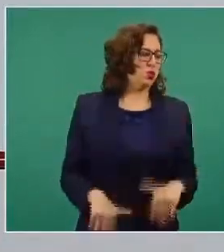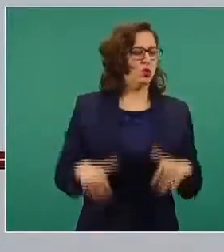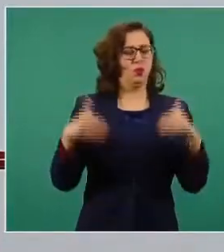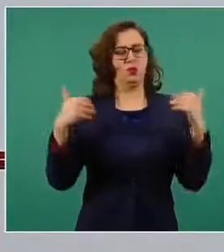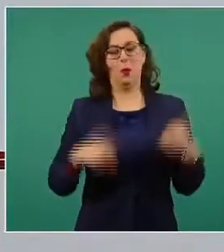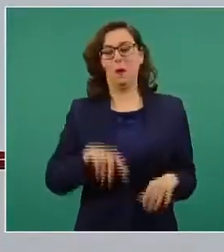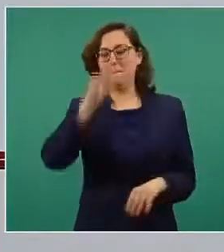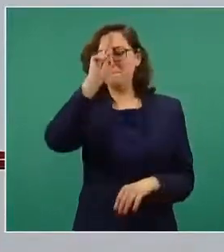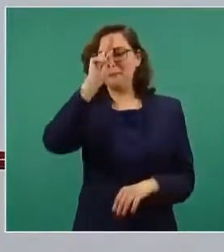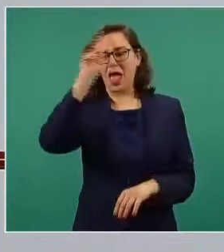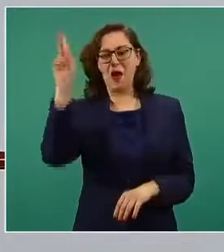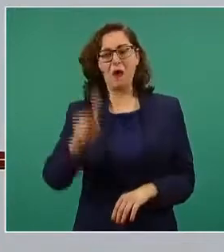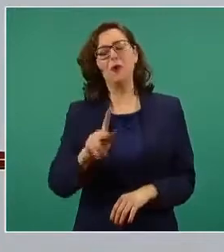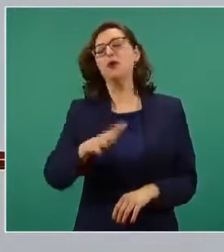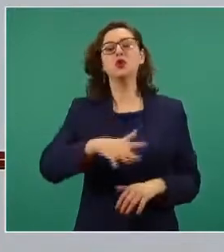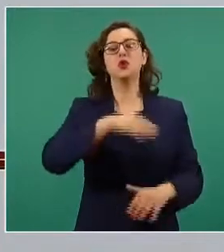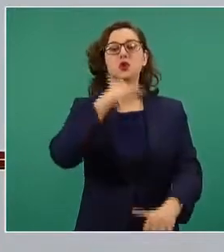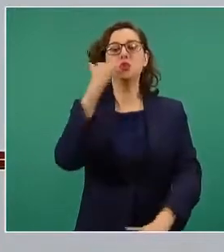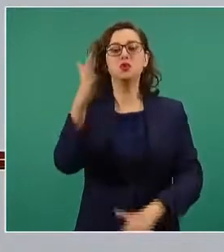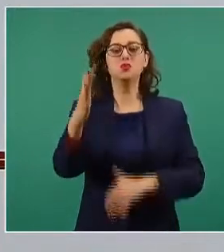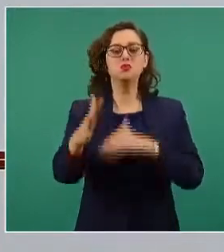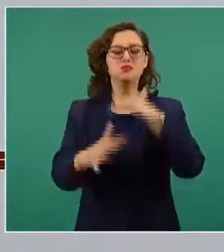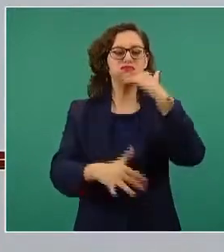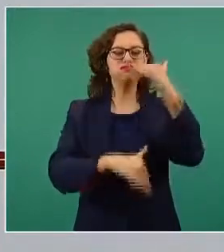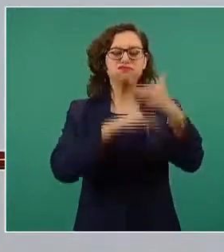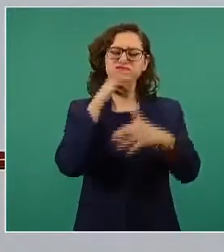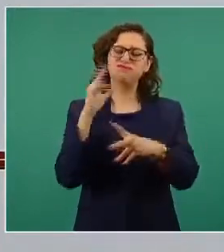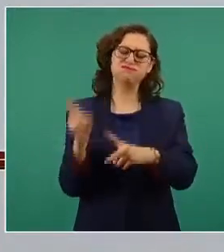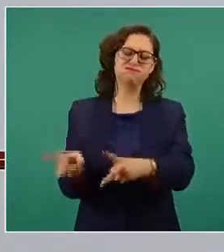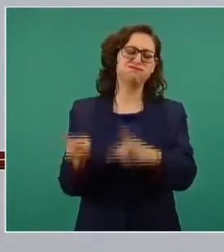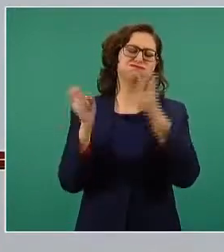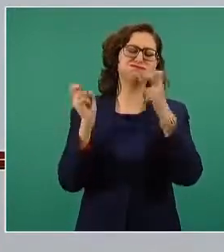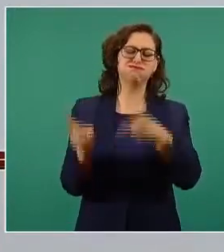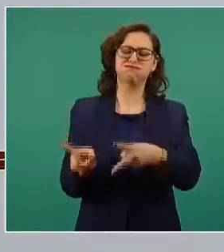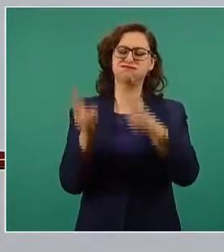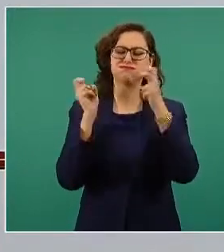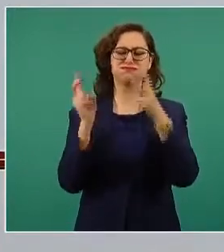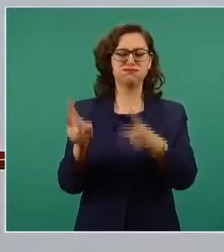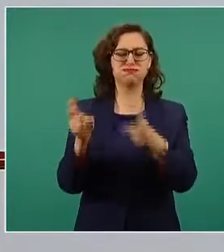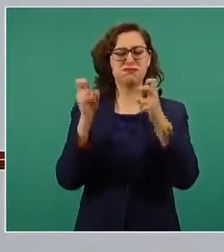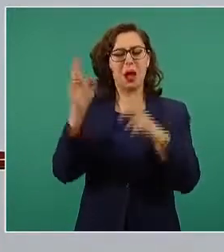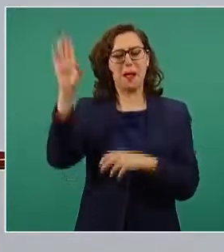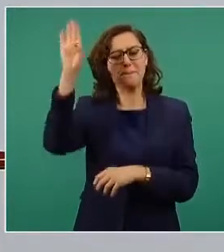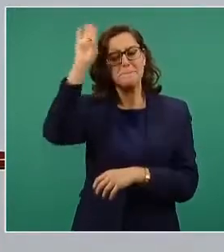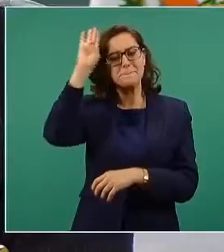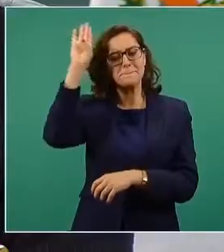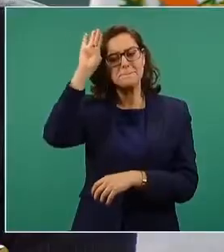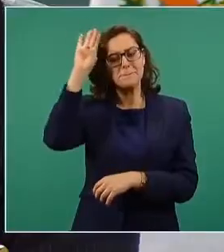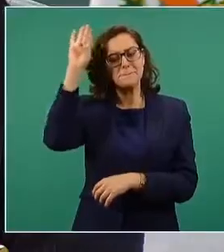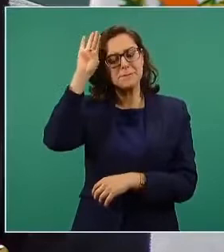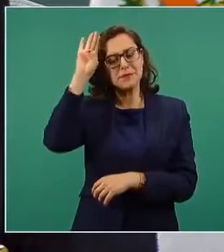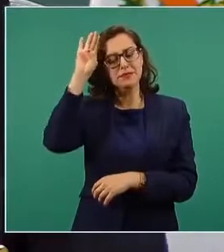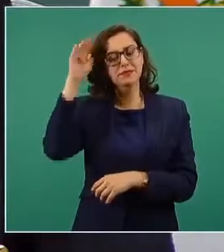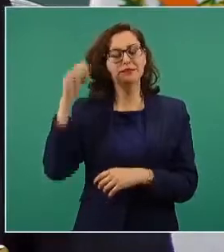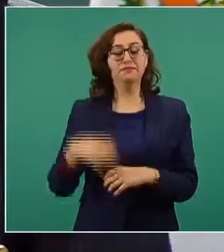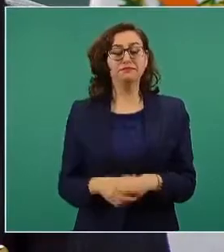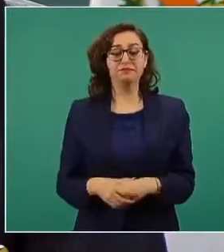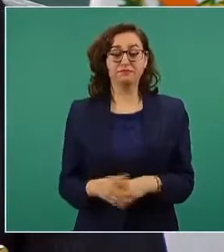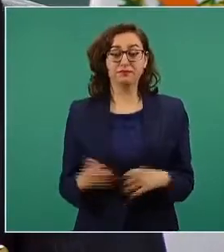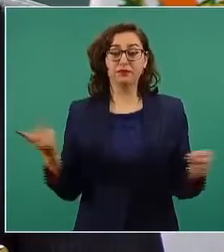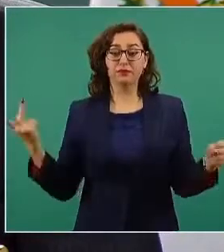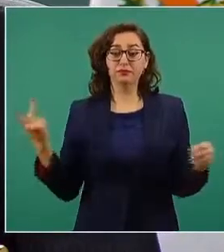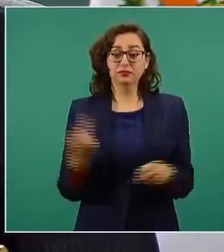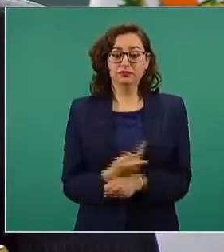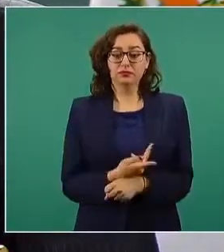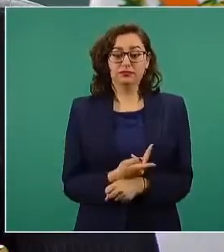y saqueo en toda la historia de México. En tales circunstancias,